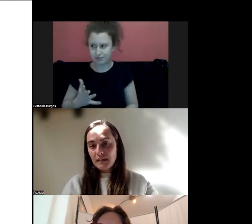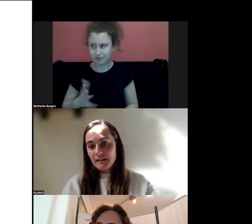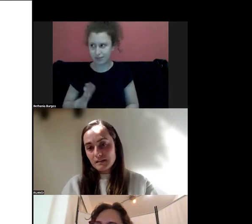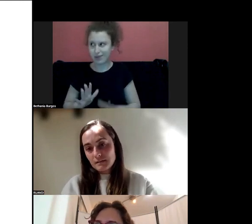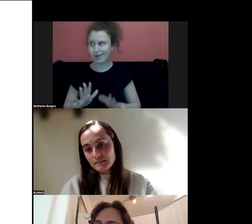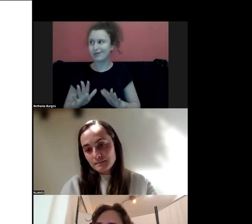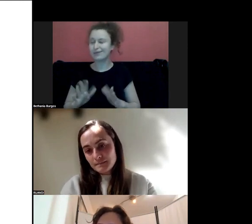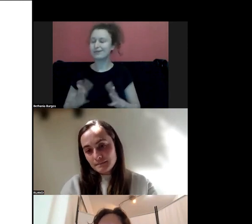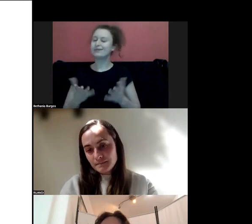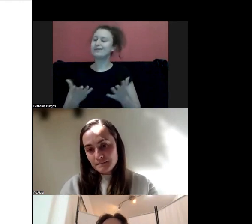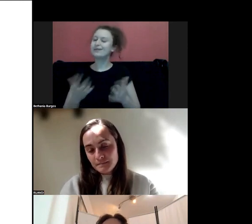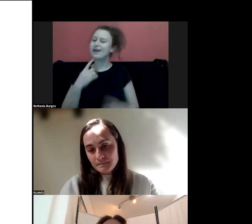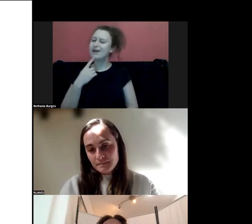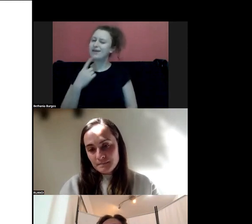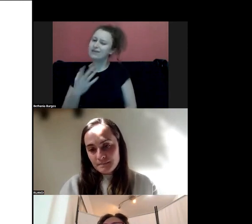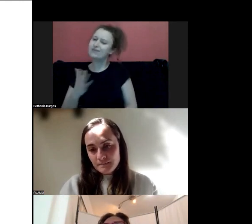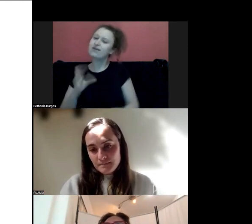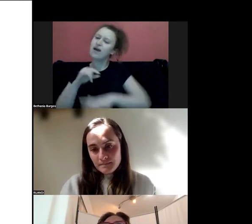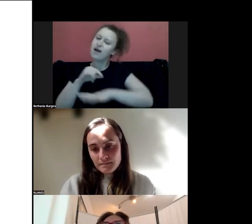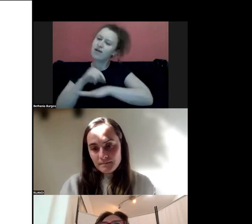esas familias?